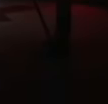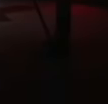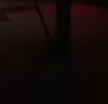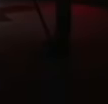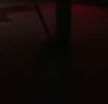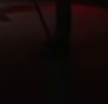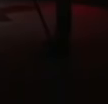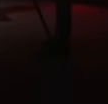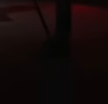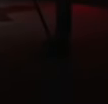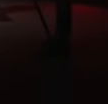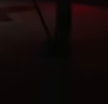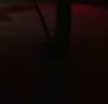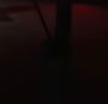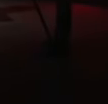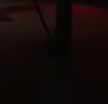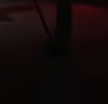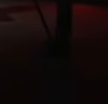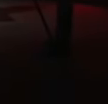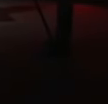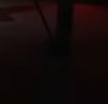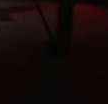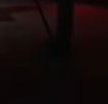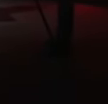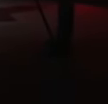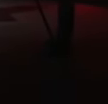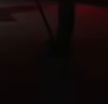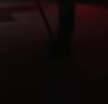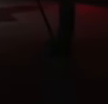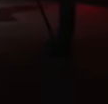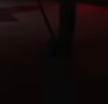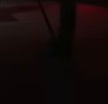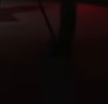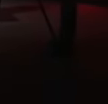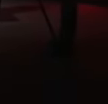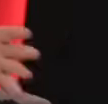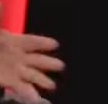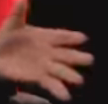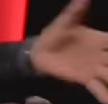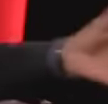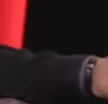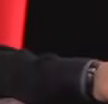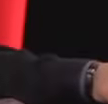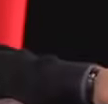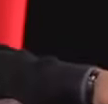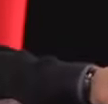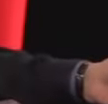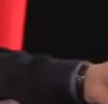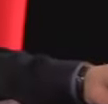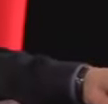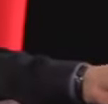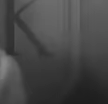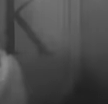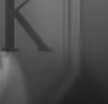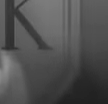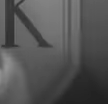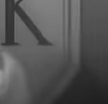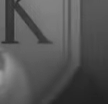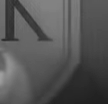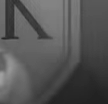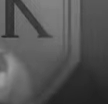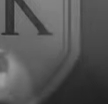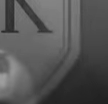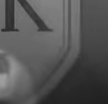Niña, que si entiendo bien, andaba entre los 14 o 15 años cuando lo escribe. El diario